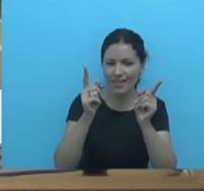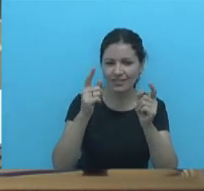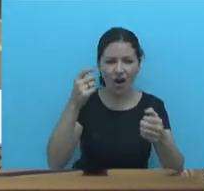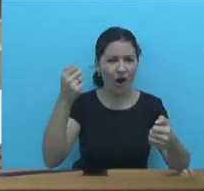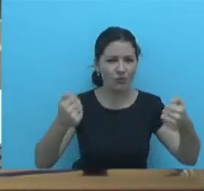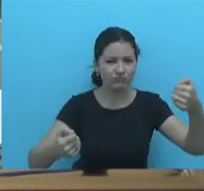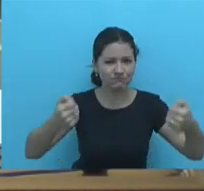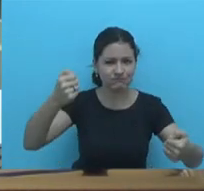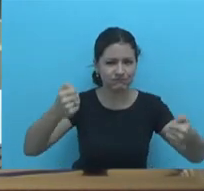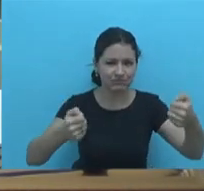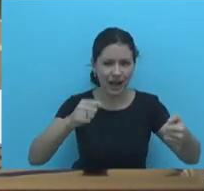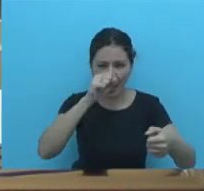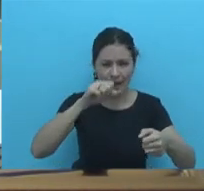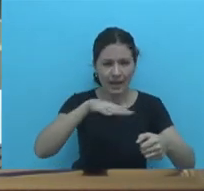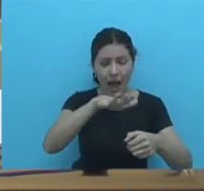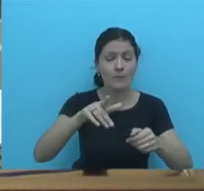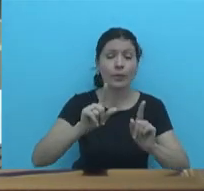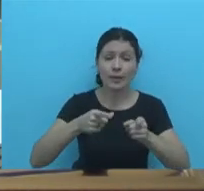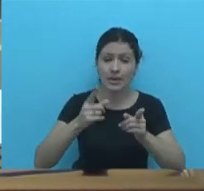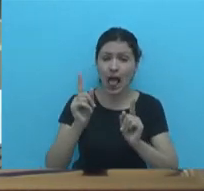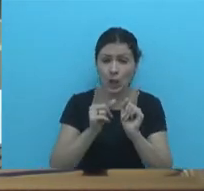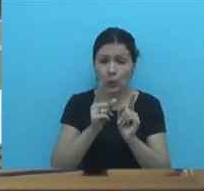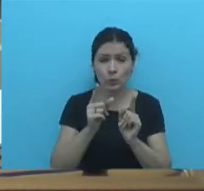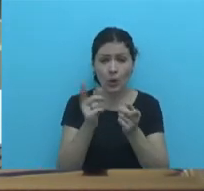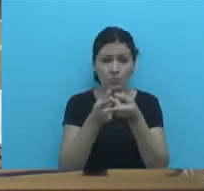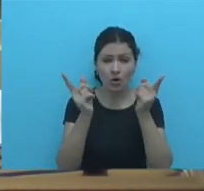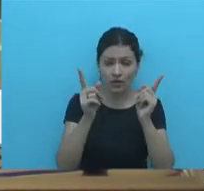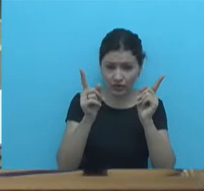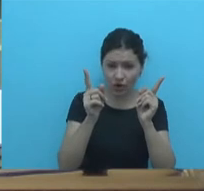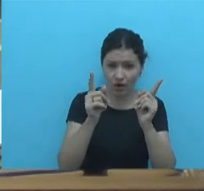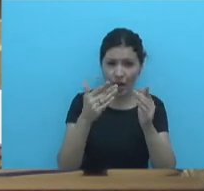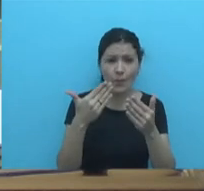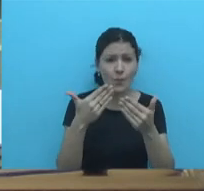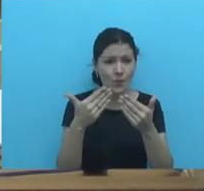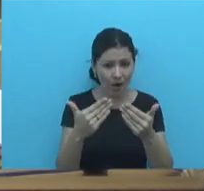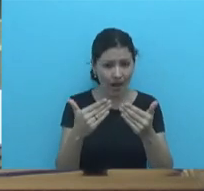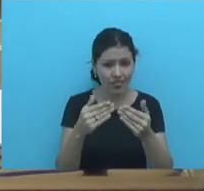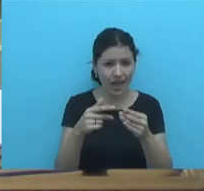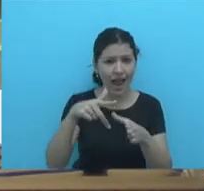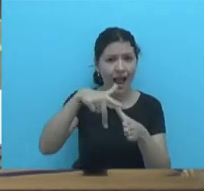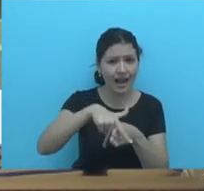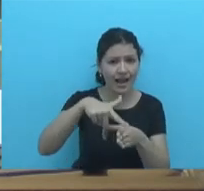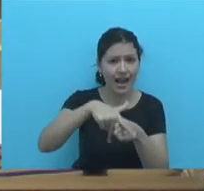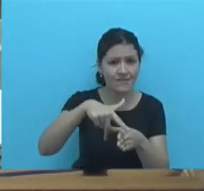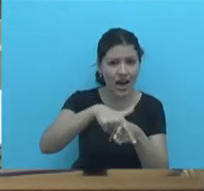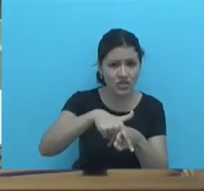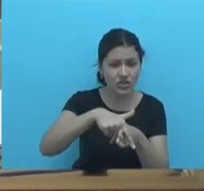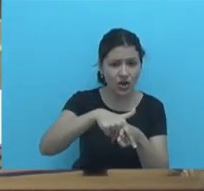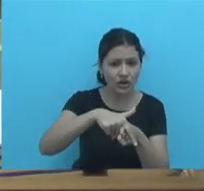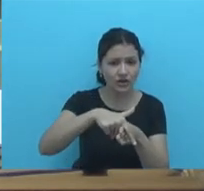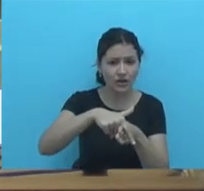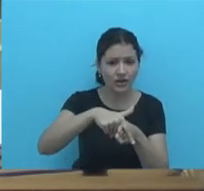algunos que salen o pueden salir, transitar hasta donde hay agua, con lo que son jardineras